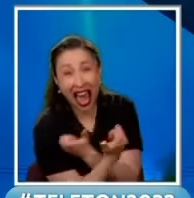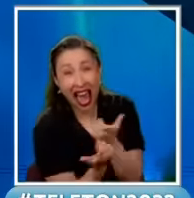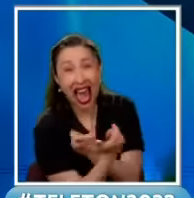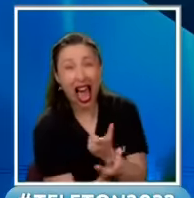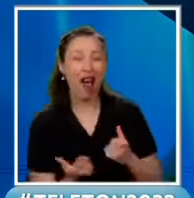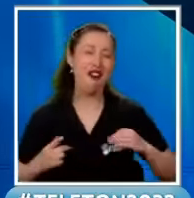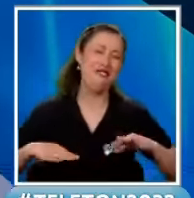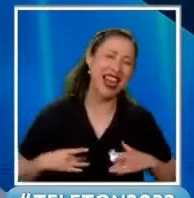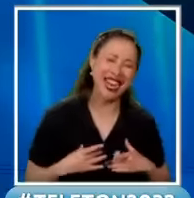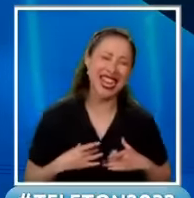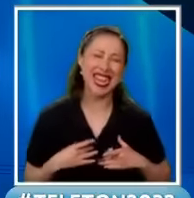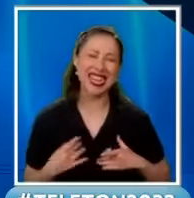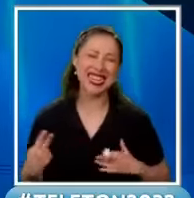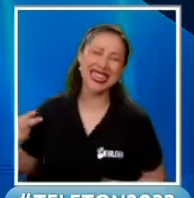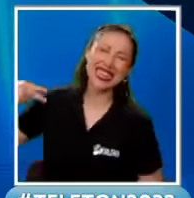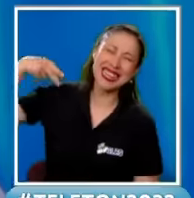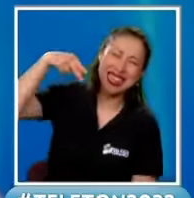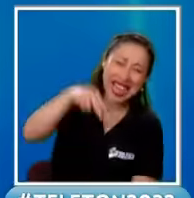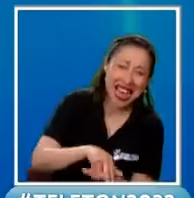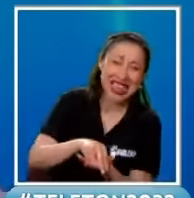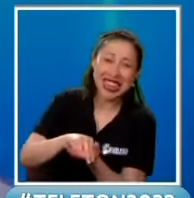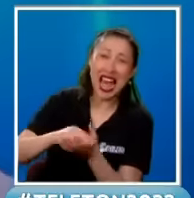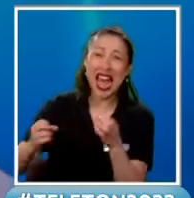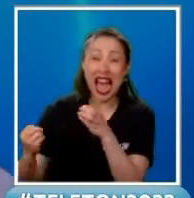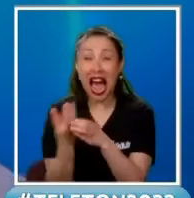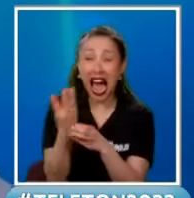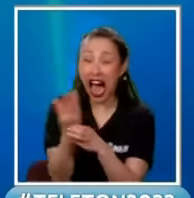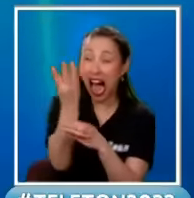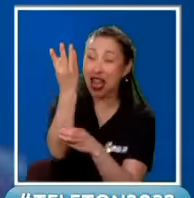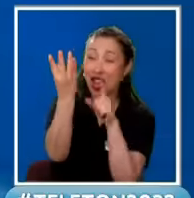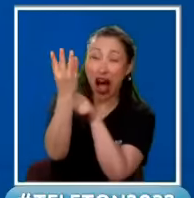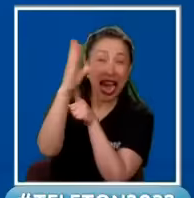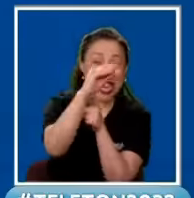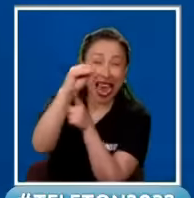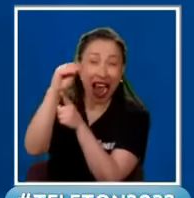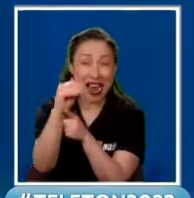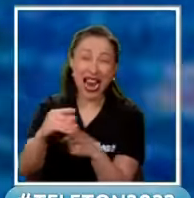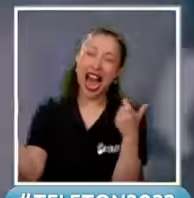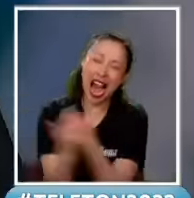¡Feliz de estar haciendo antorchas que hablan!